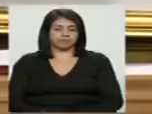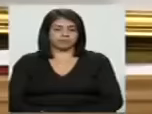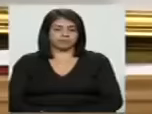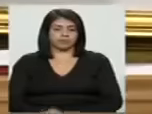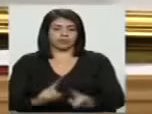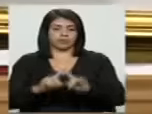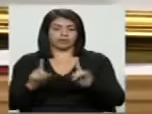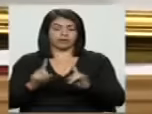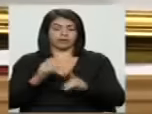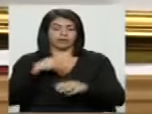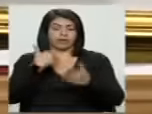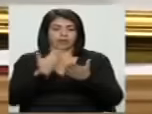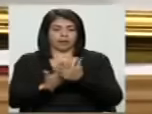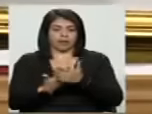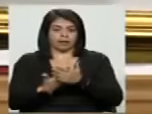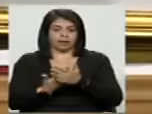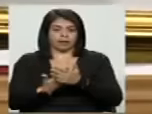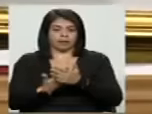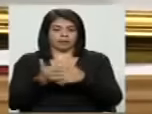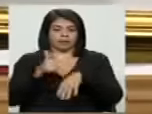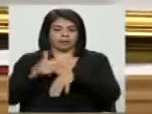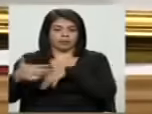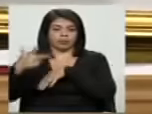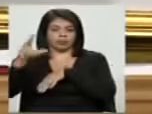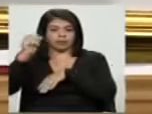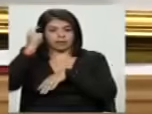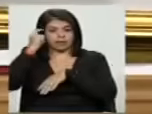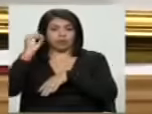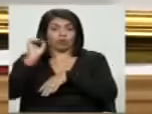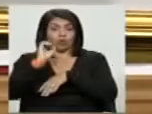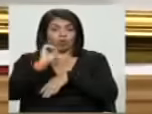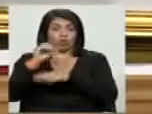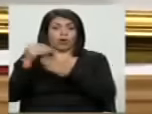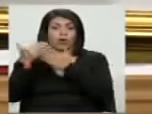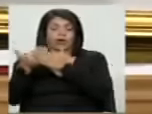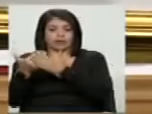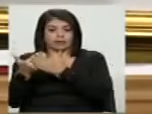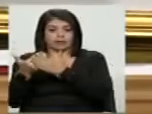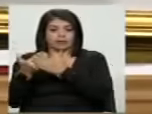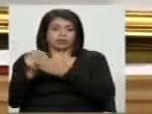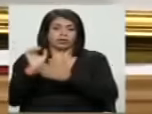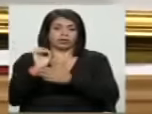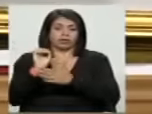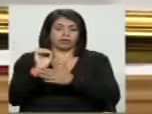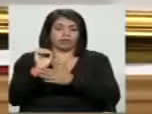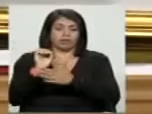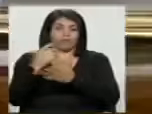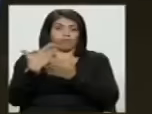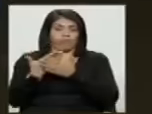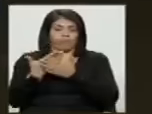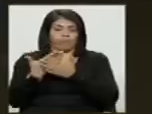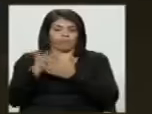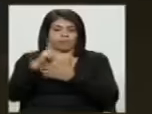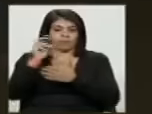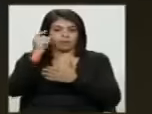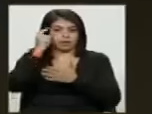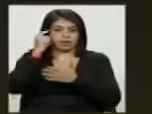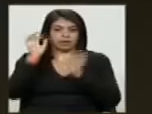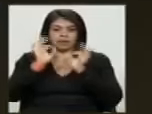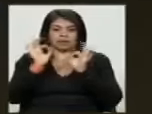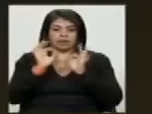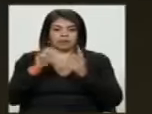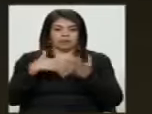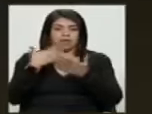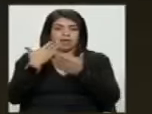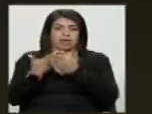Pero se puede colocar hasta un lapso máximo de 30 días o... hasta, o quieres que se quite no, el lapso. No, no hace falta el 30. Sin fines de lucro, okay.